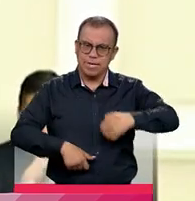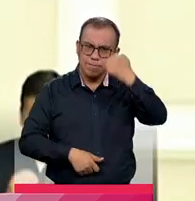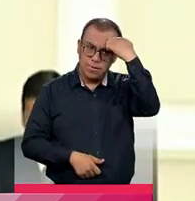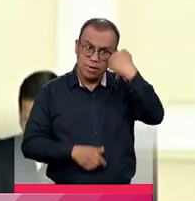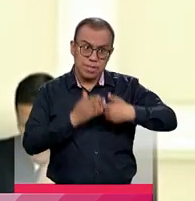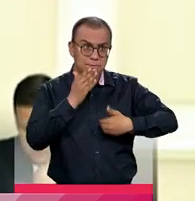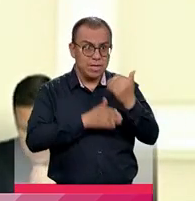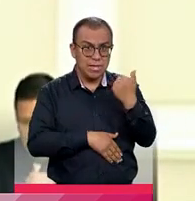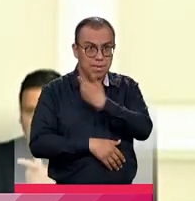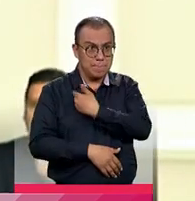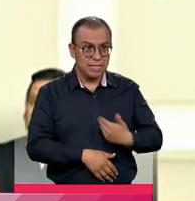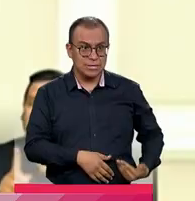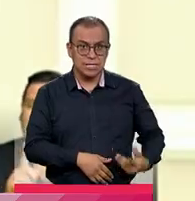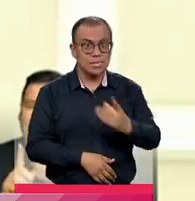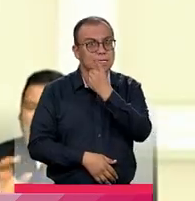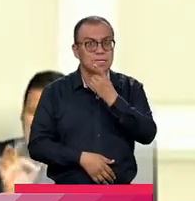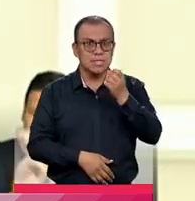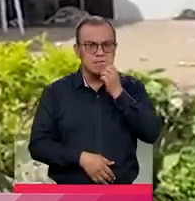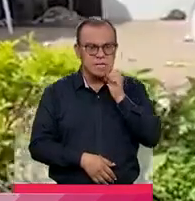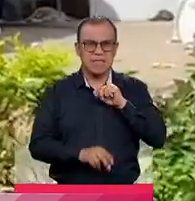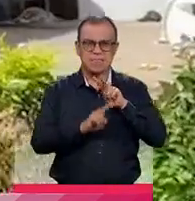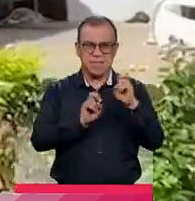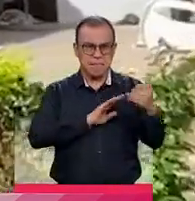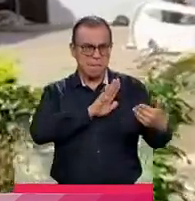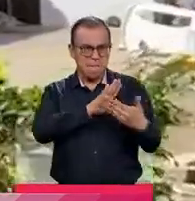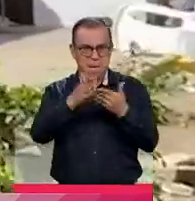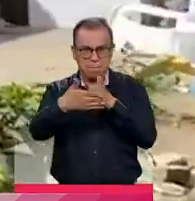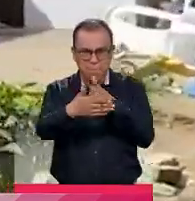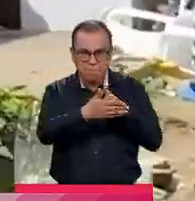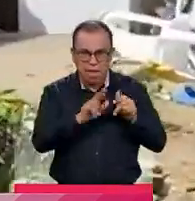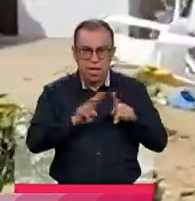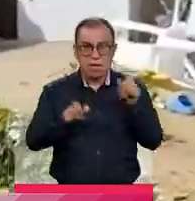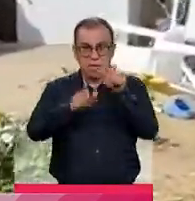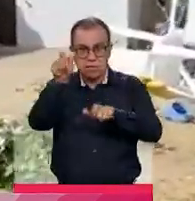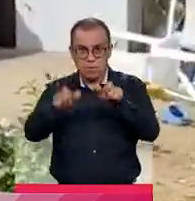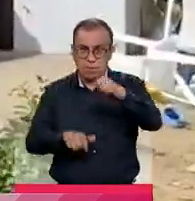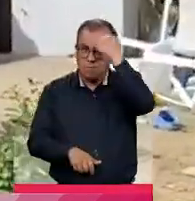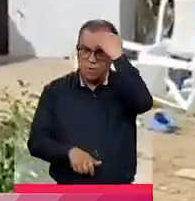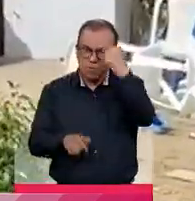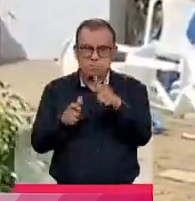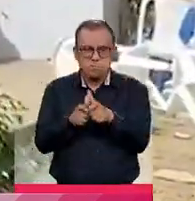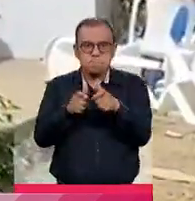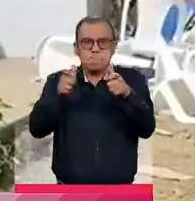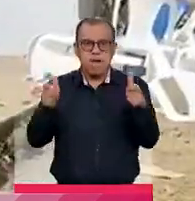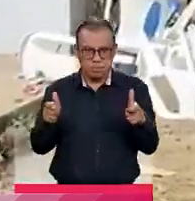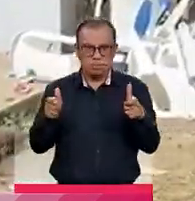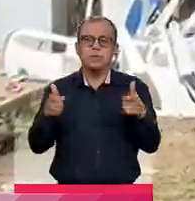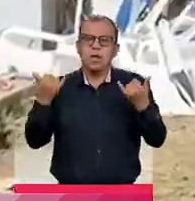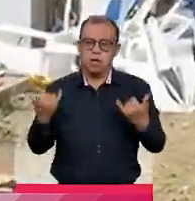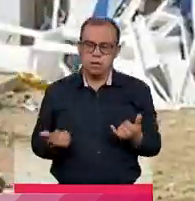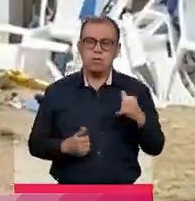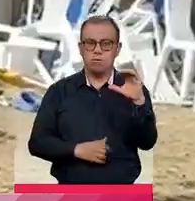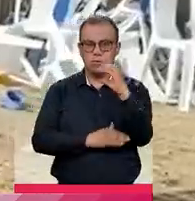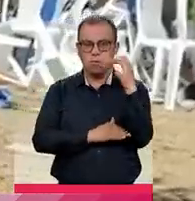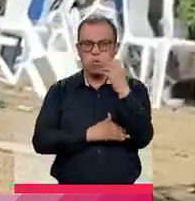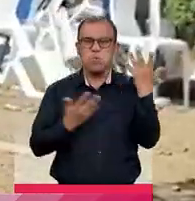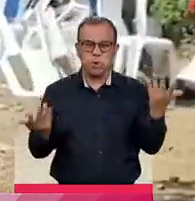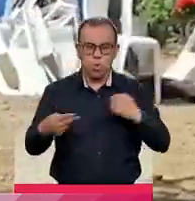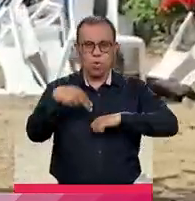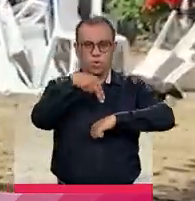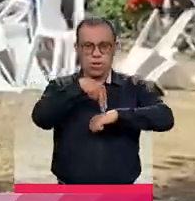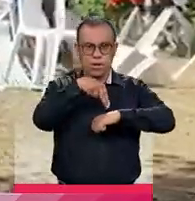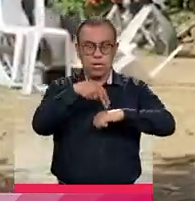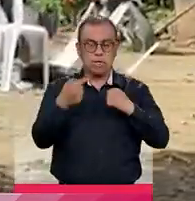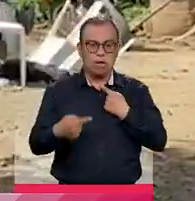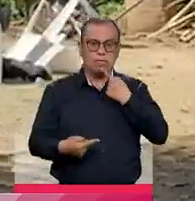inicio del mandato del presidente Iván Duque, las amenazas y asesinatos de los maestros se incrementaron en el país, especialmente en regiones como Nariño,